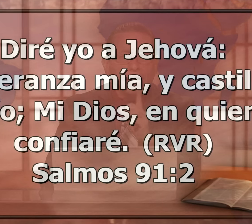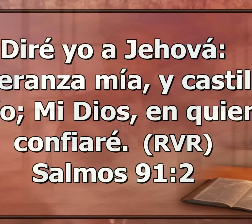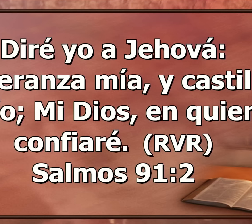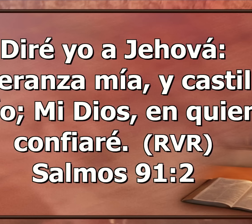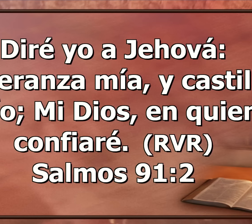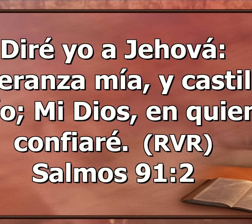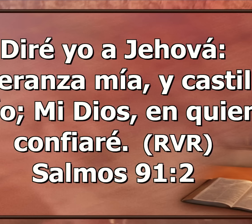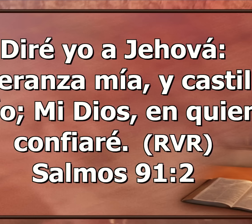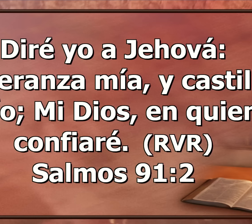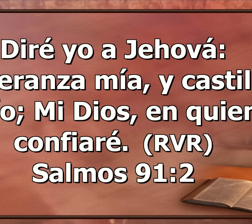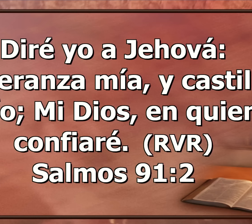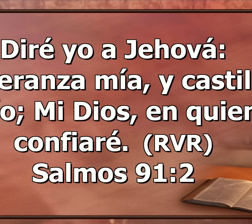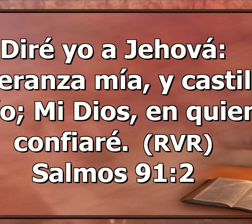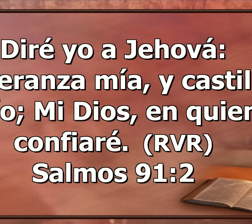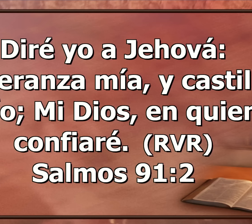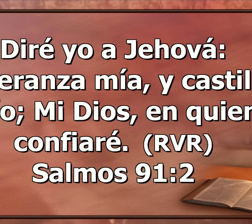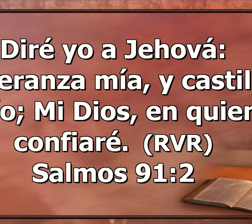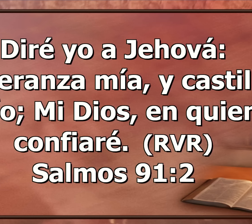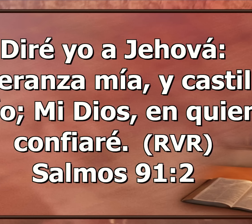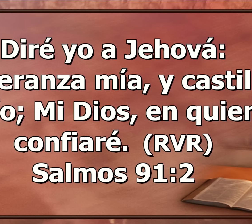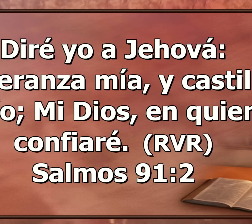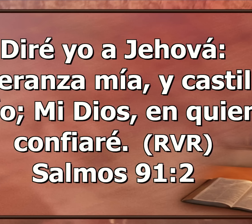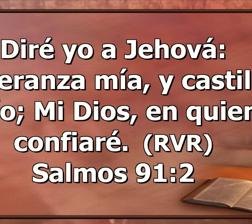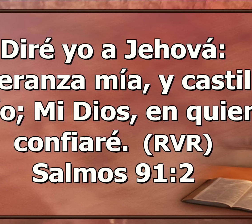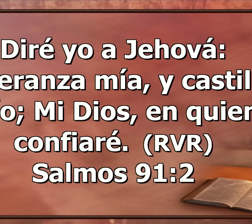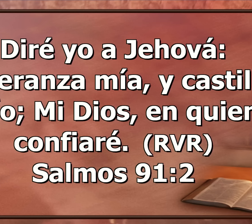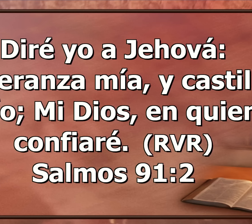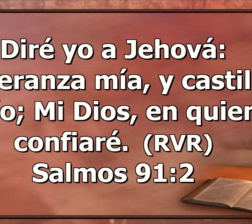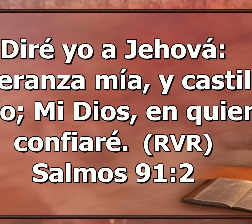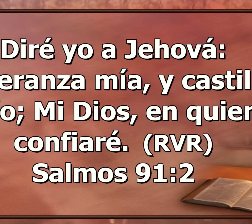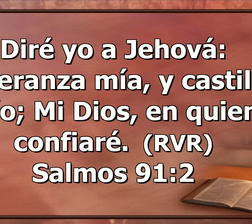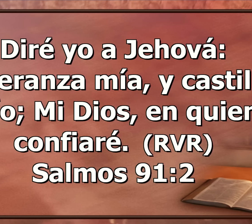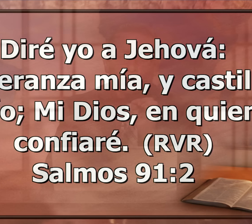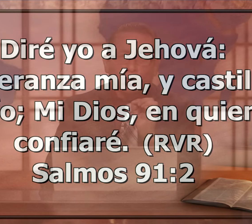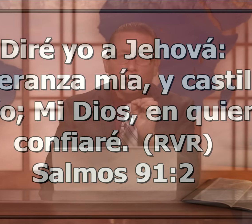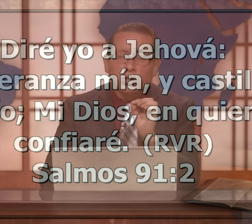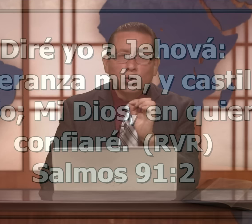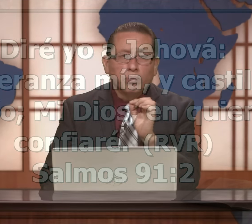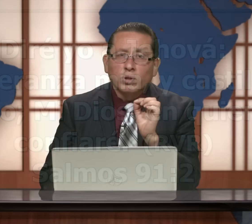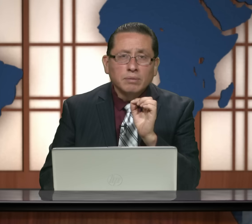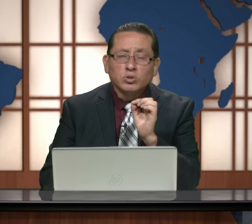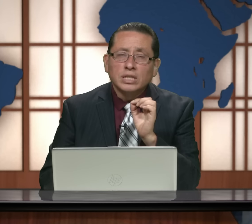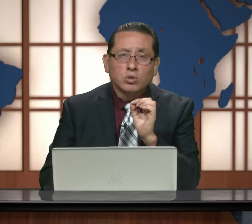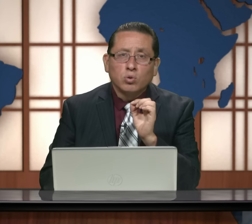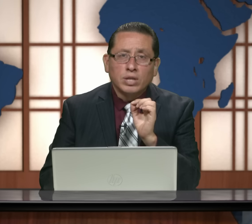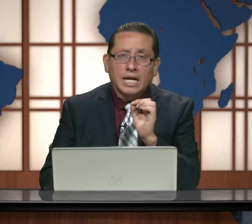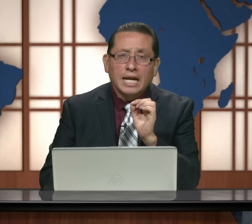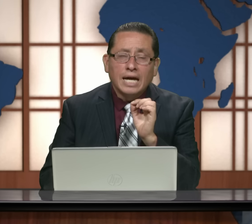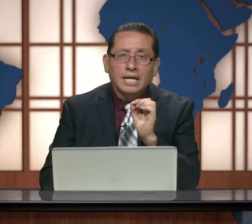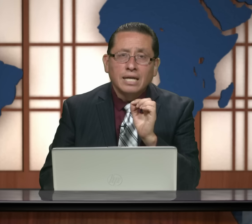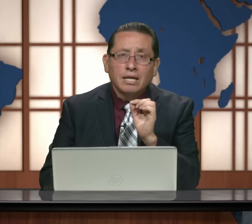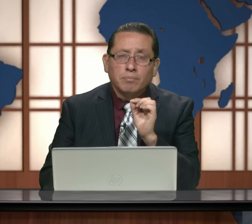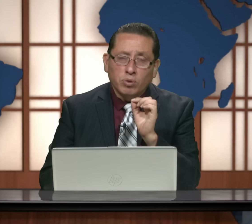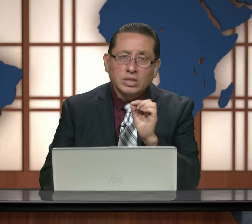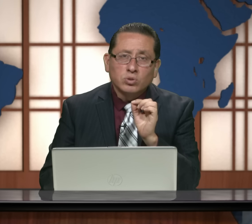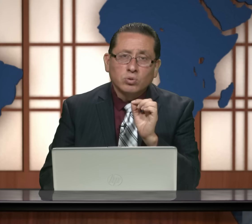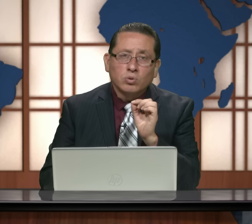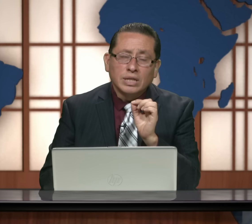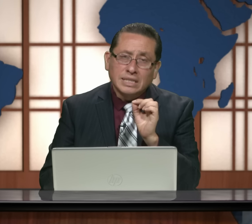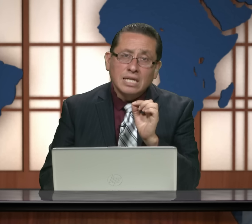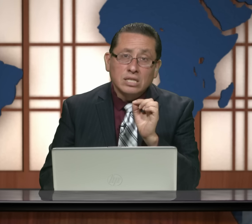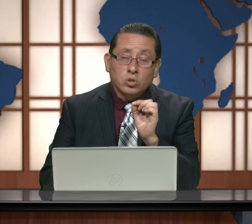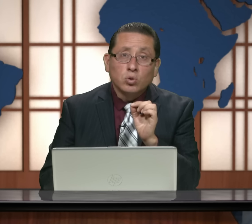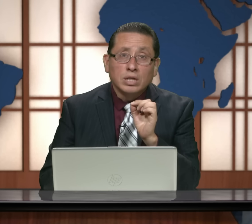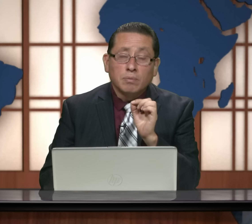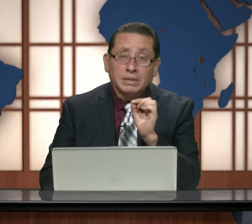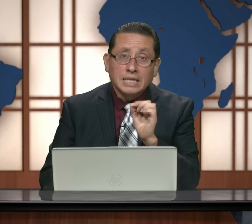No negamos la realidad, no negamos las situaciones, no podemos esconderla. Por eso